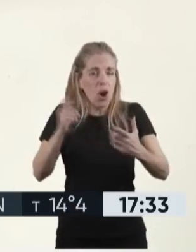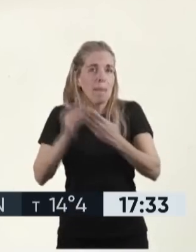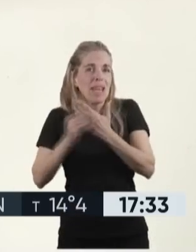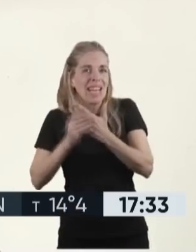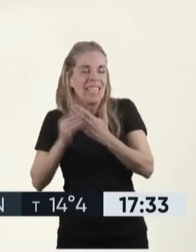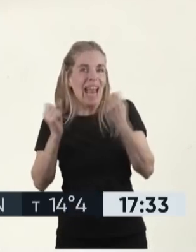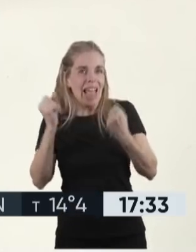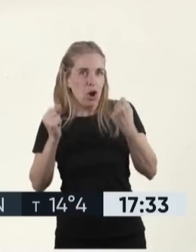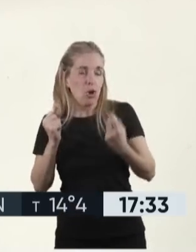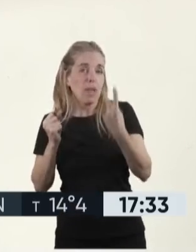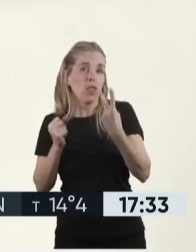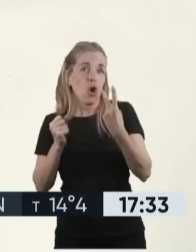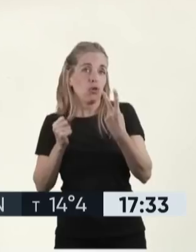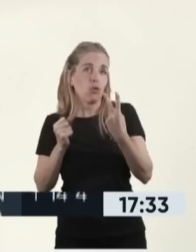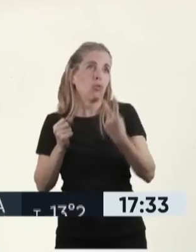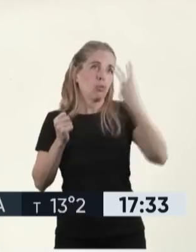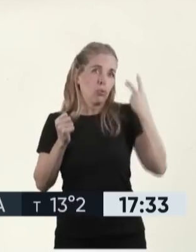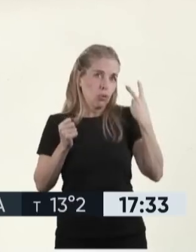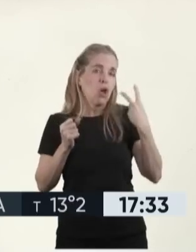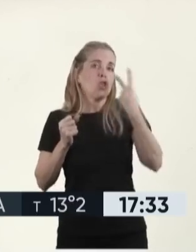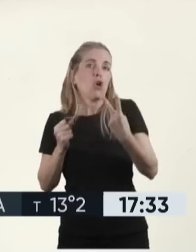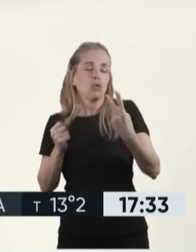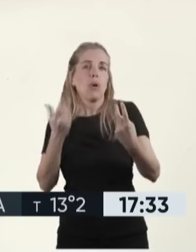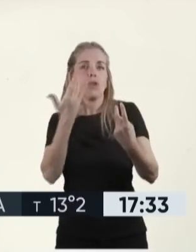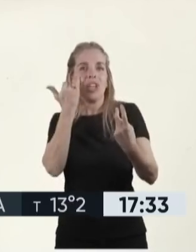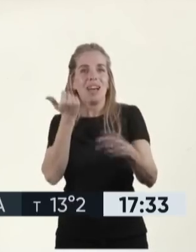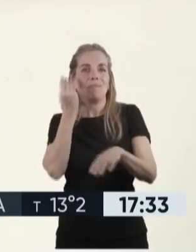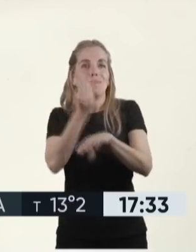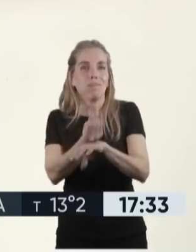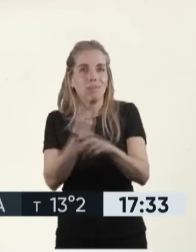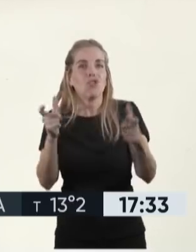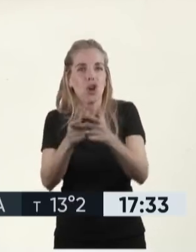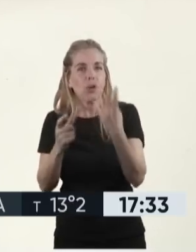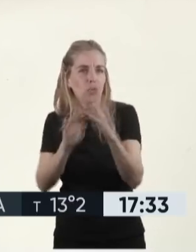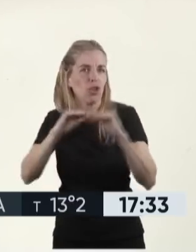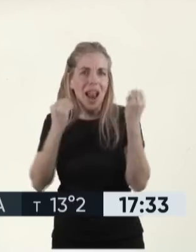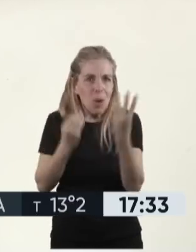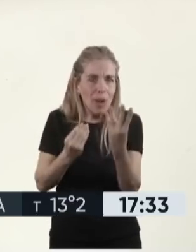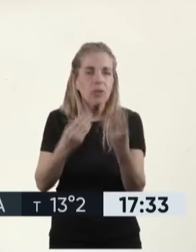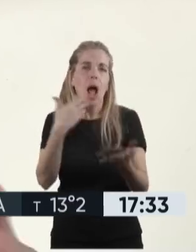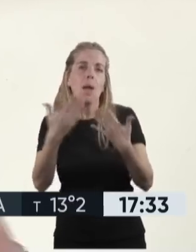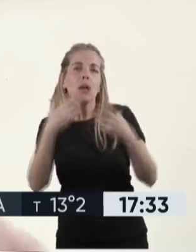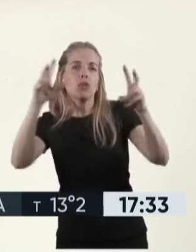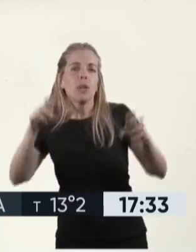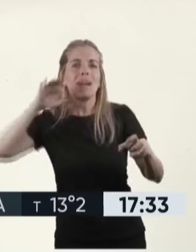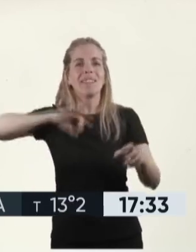de asumir y 2 después. En alguna de ellas hablaron de la posibilidad de implementar el salario básico universal, que si bien no está en la agenda del